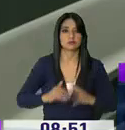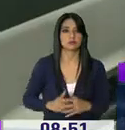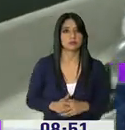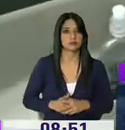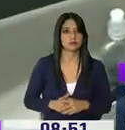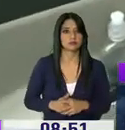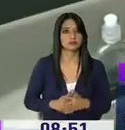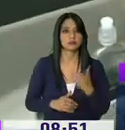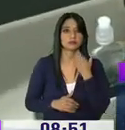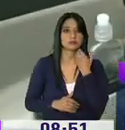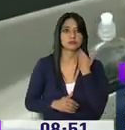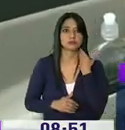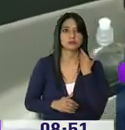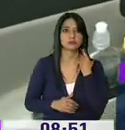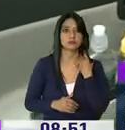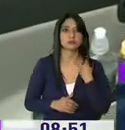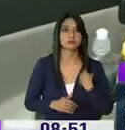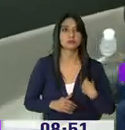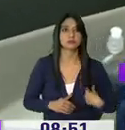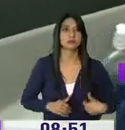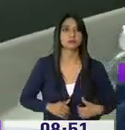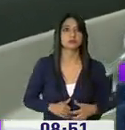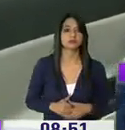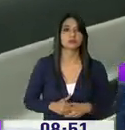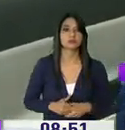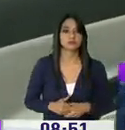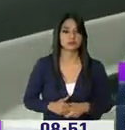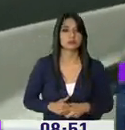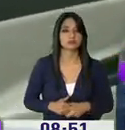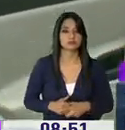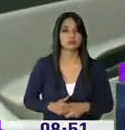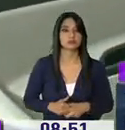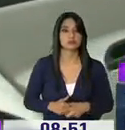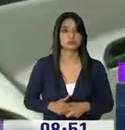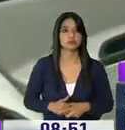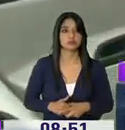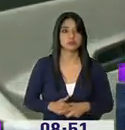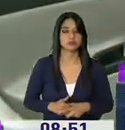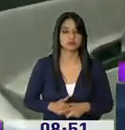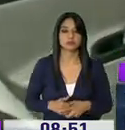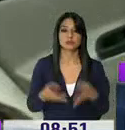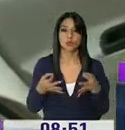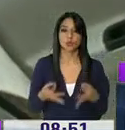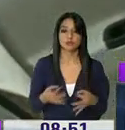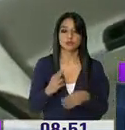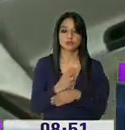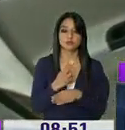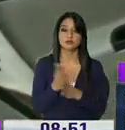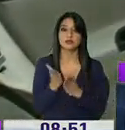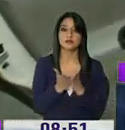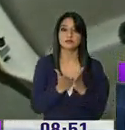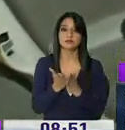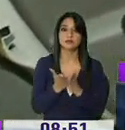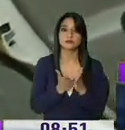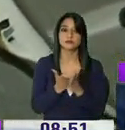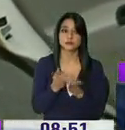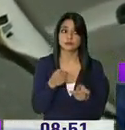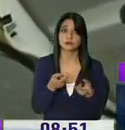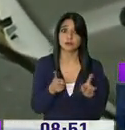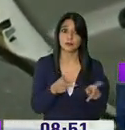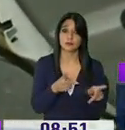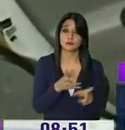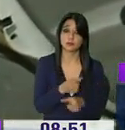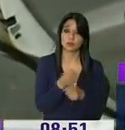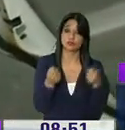también hacer un llamado a los clientes que precisamente utilizan el servicio para que ellos también tengan las medidas